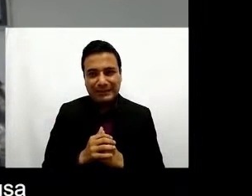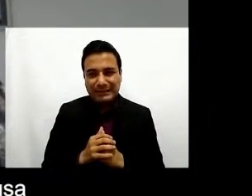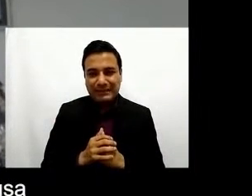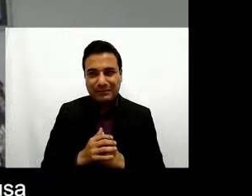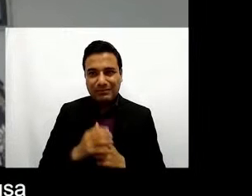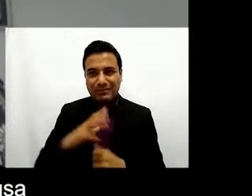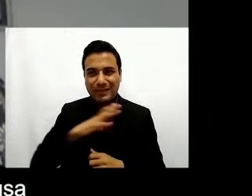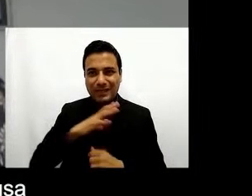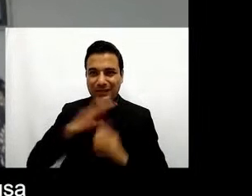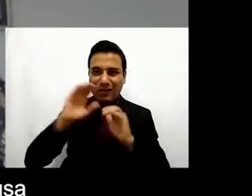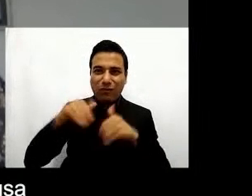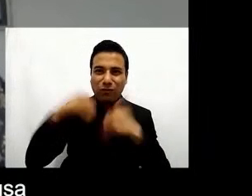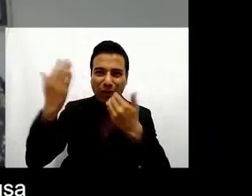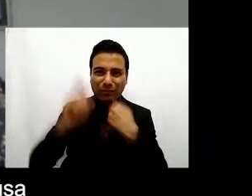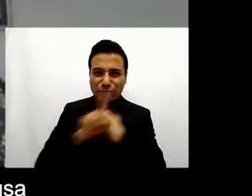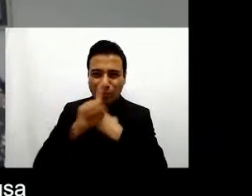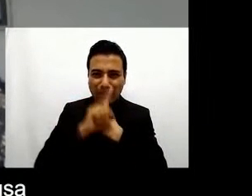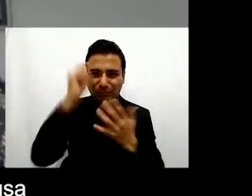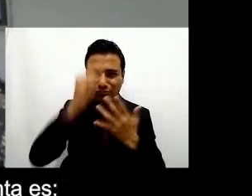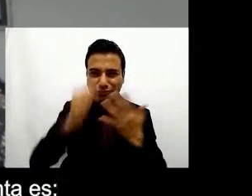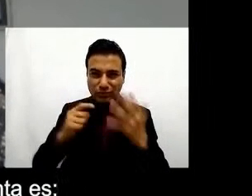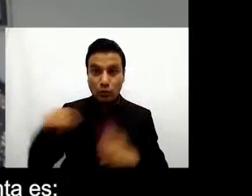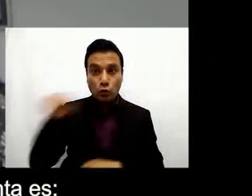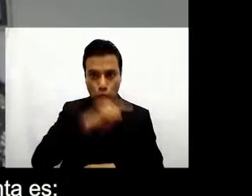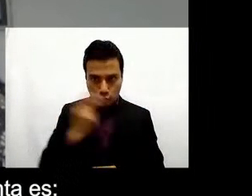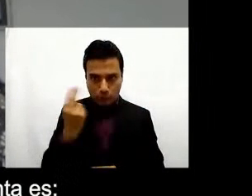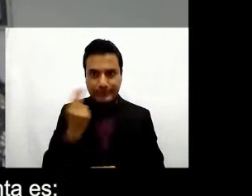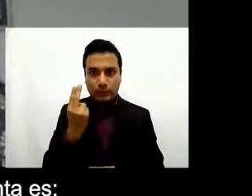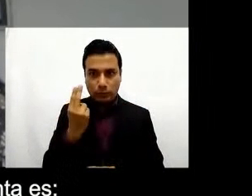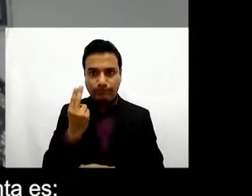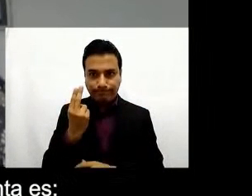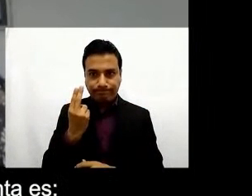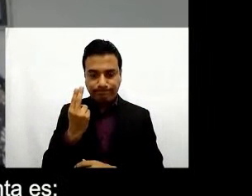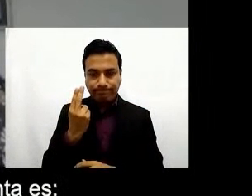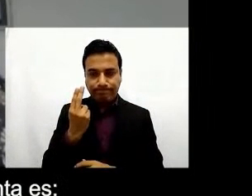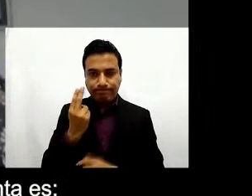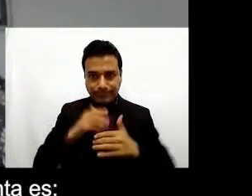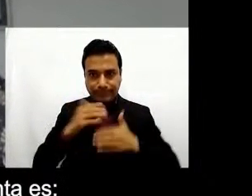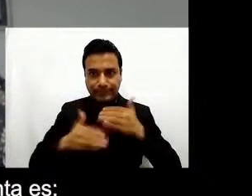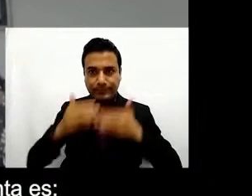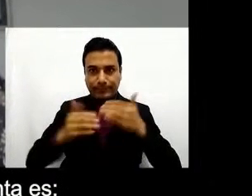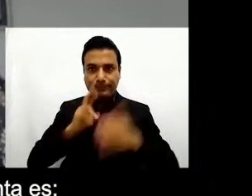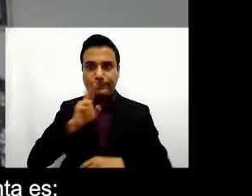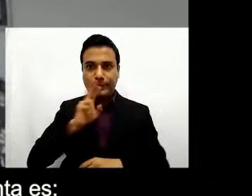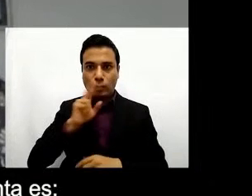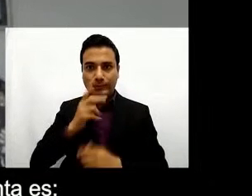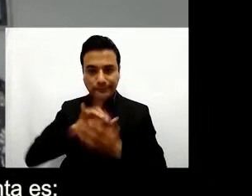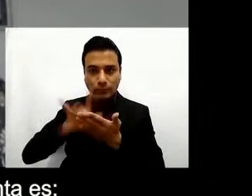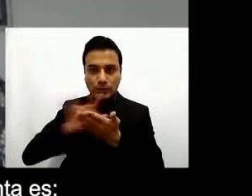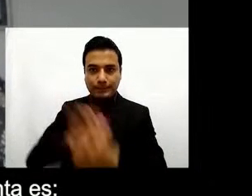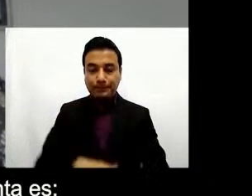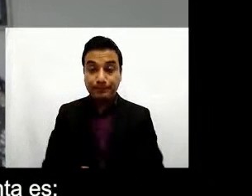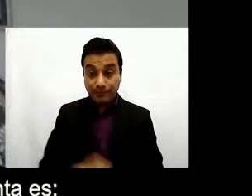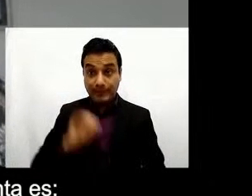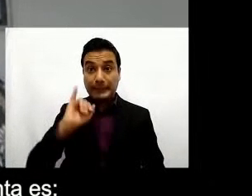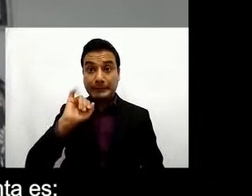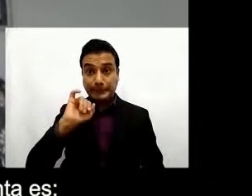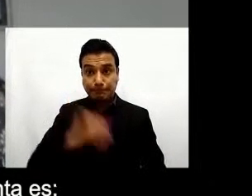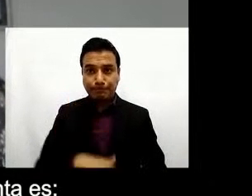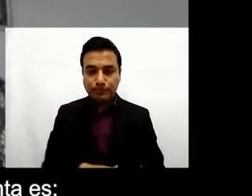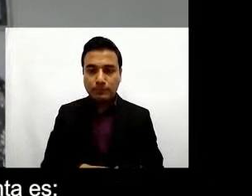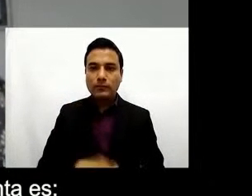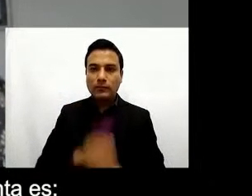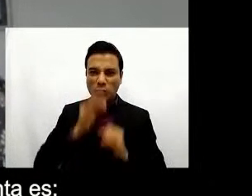causa, tenemos que entenderlo también desde esa forma. Y bueno, y ciertamente la